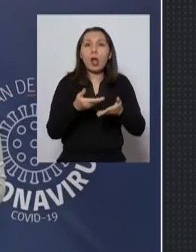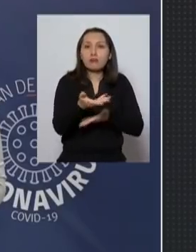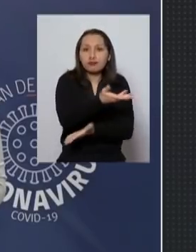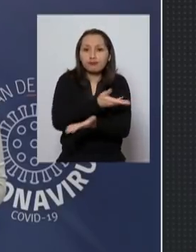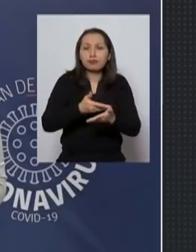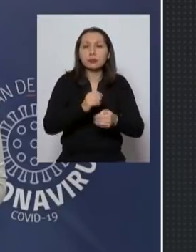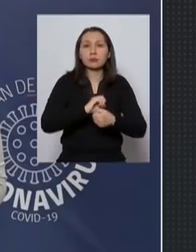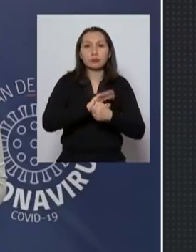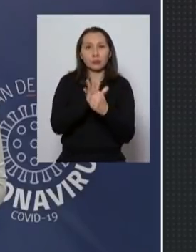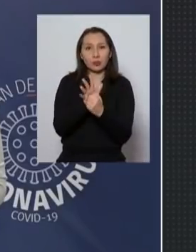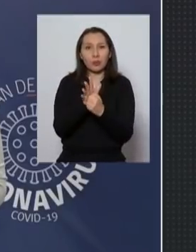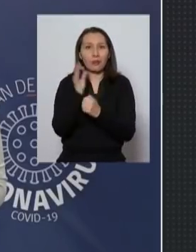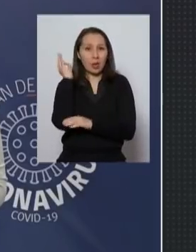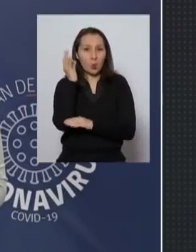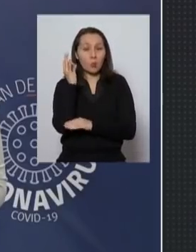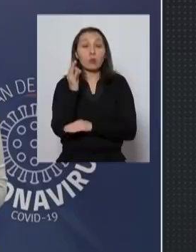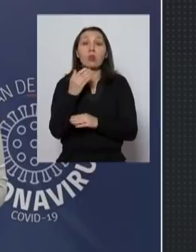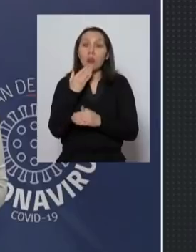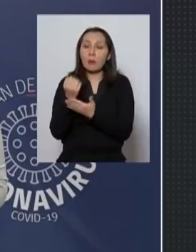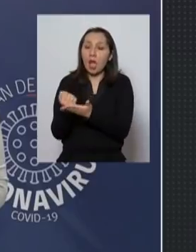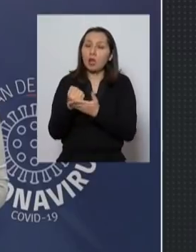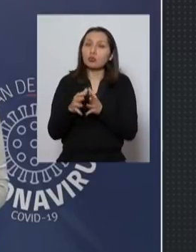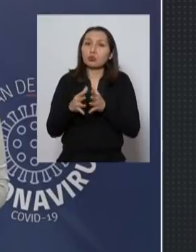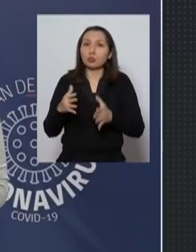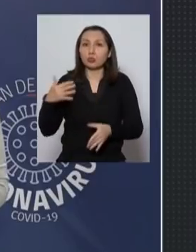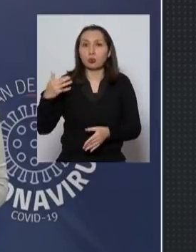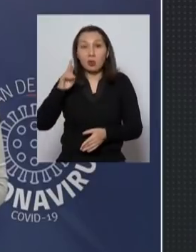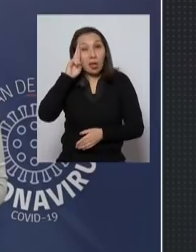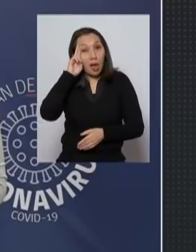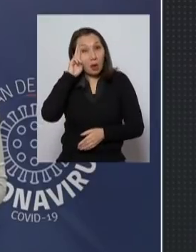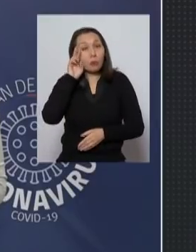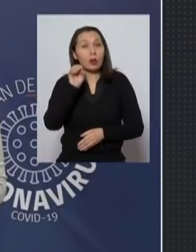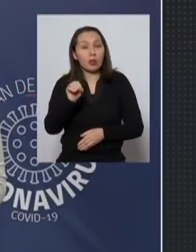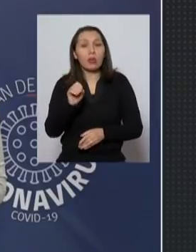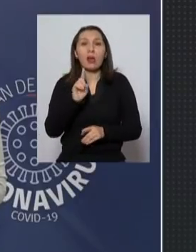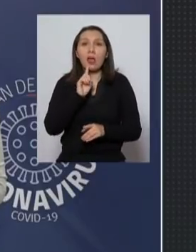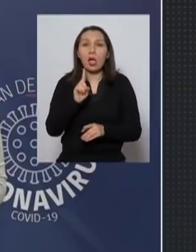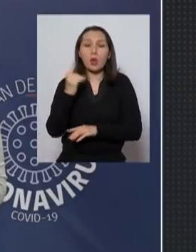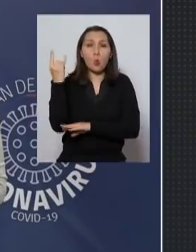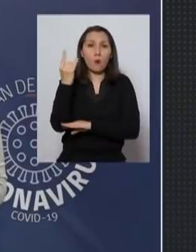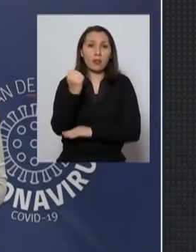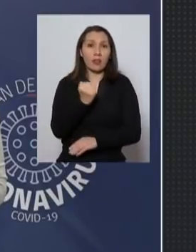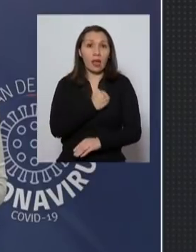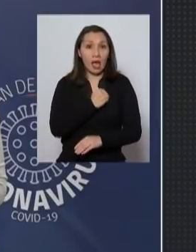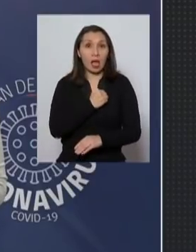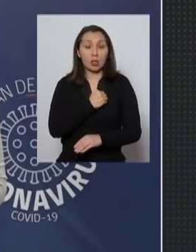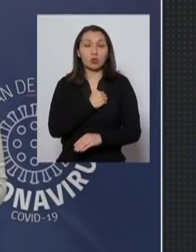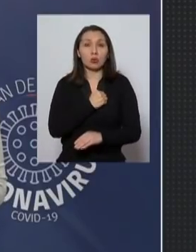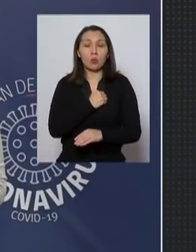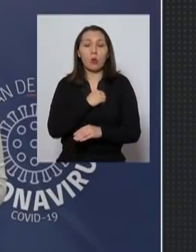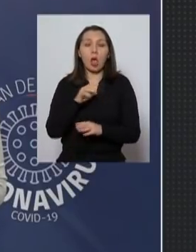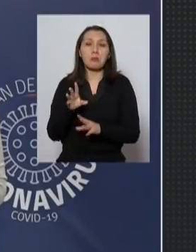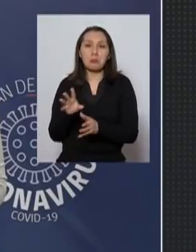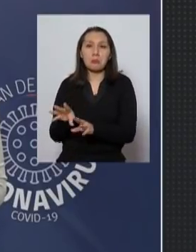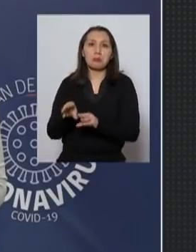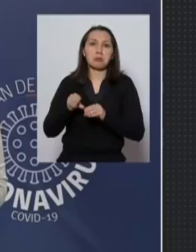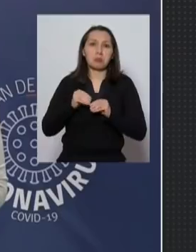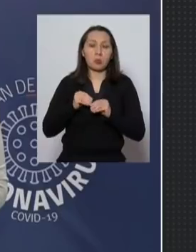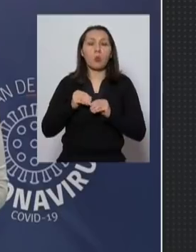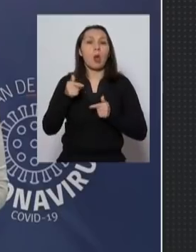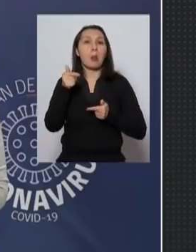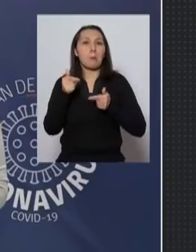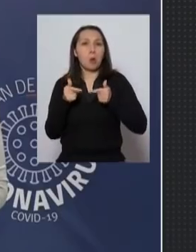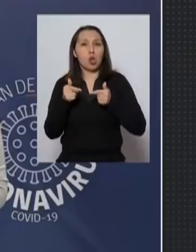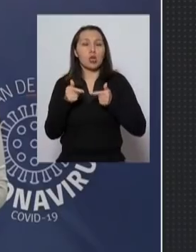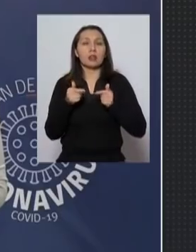queremos recordar de una contribución muy importante, en particular de la Universidad Católica, que fue adoptada como